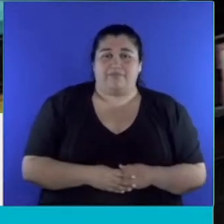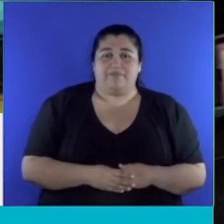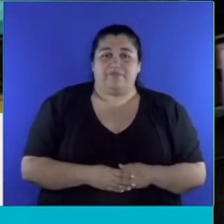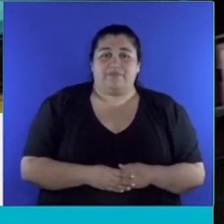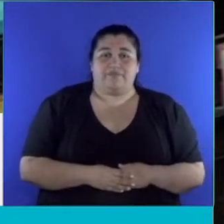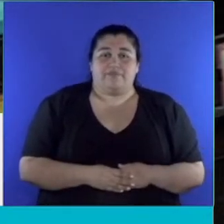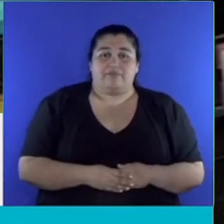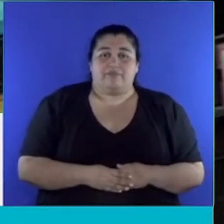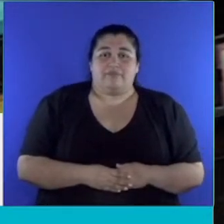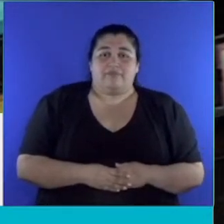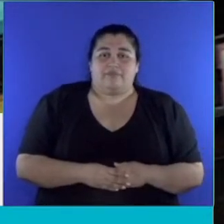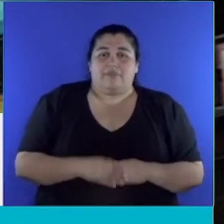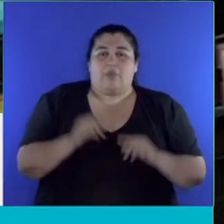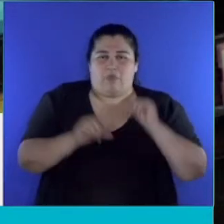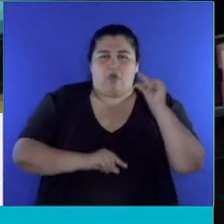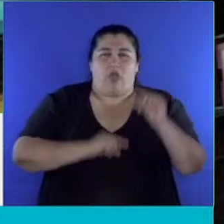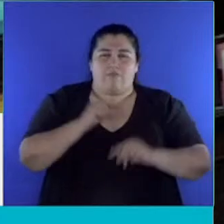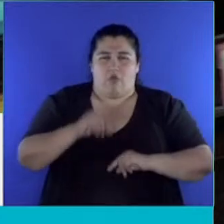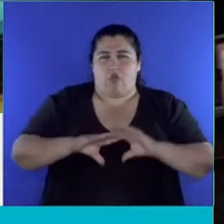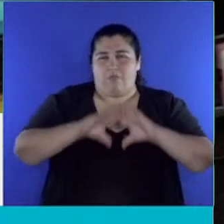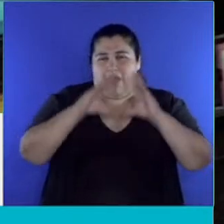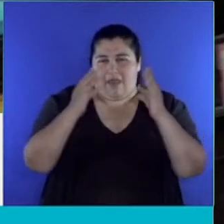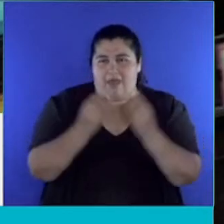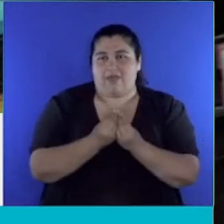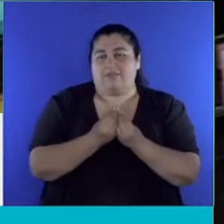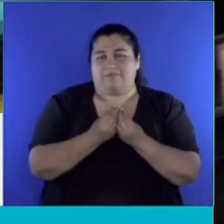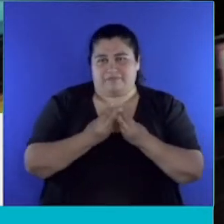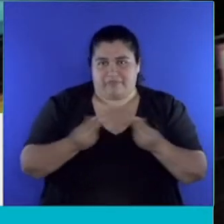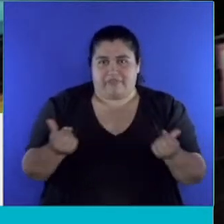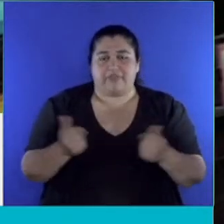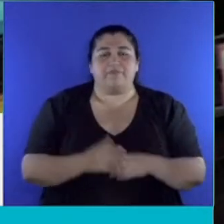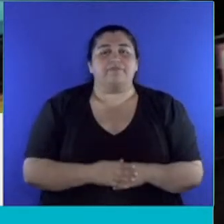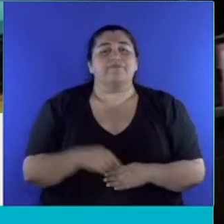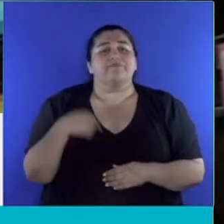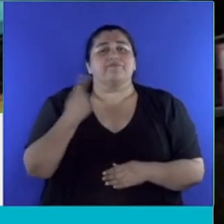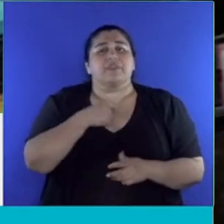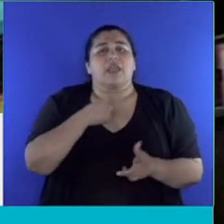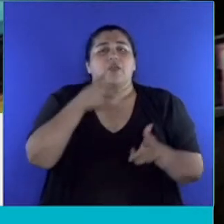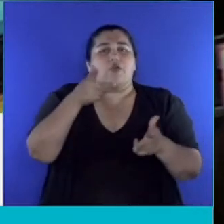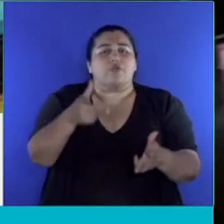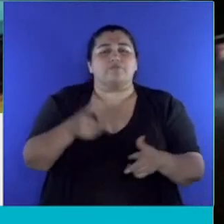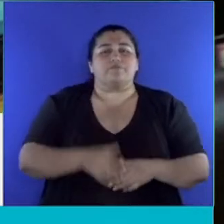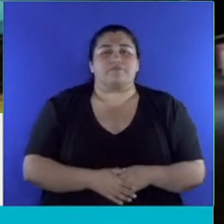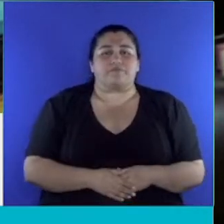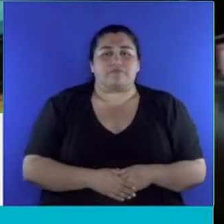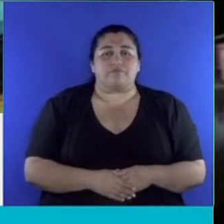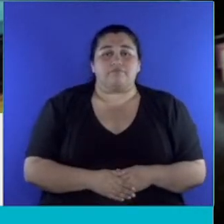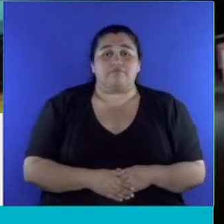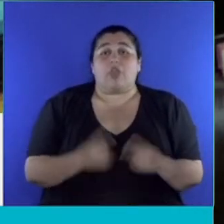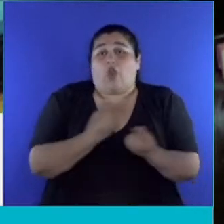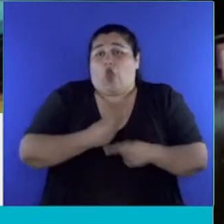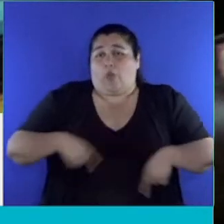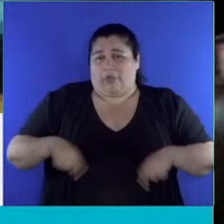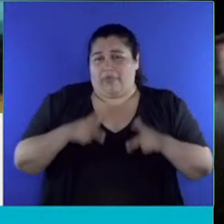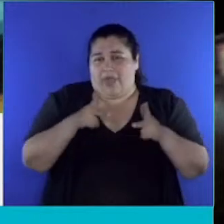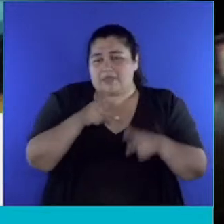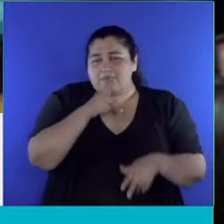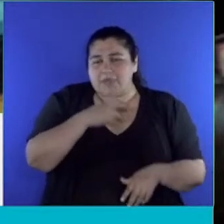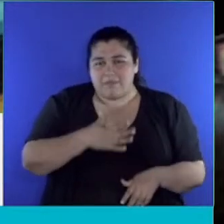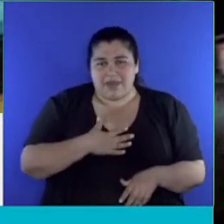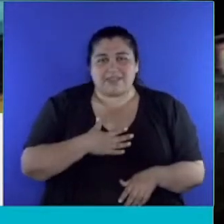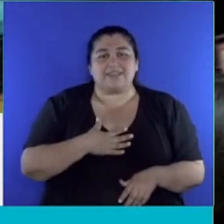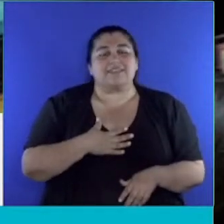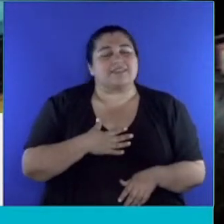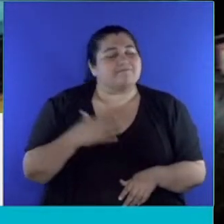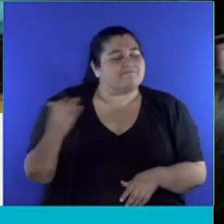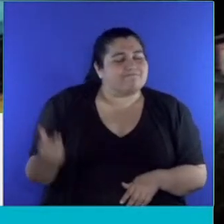Perdón, para ir cerrando, quiero decirles que como novedad, me parece